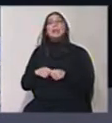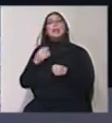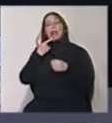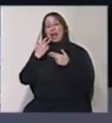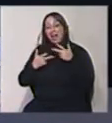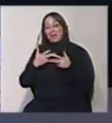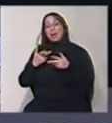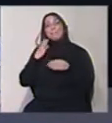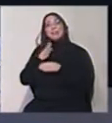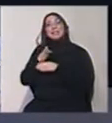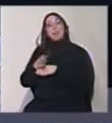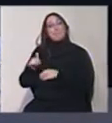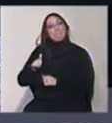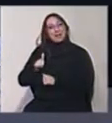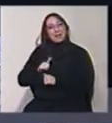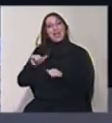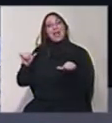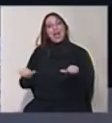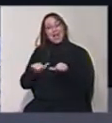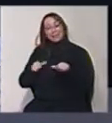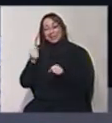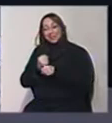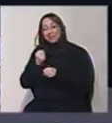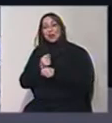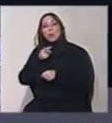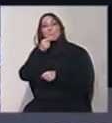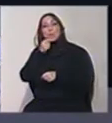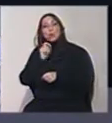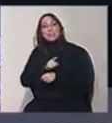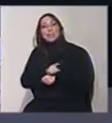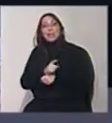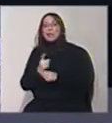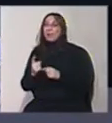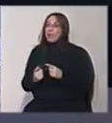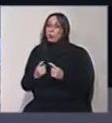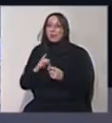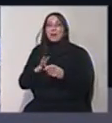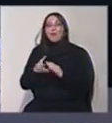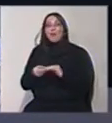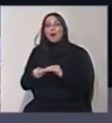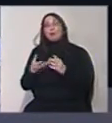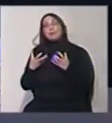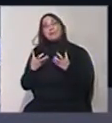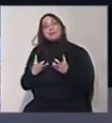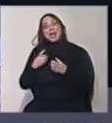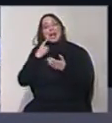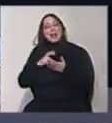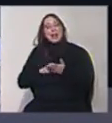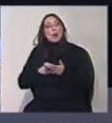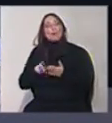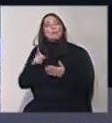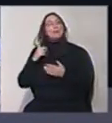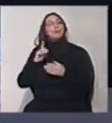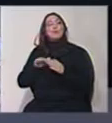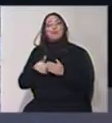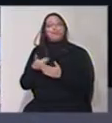de los militares realizando funciones policiales, de alguna manera se intenta recorrer un camino que ha